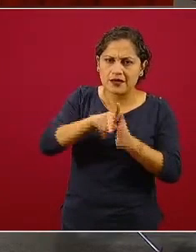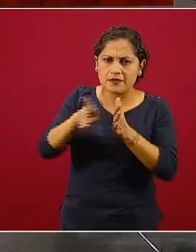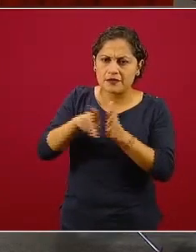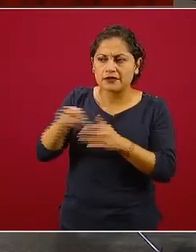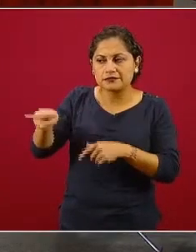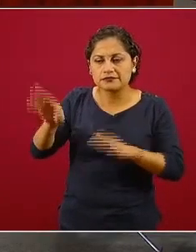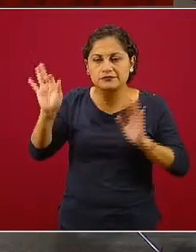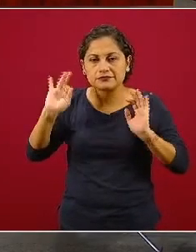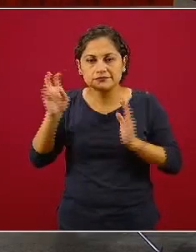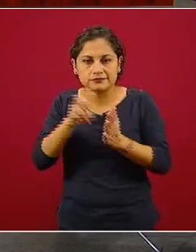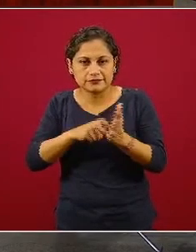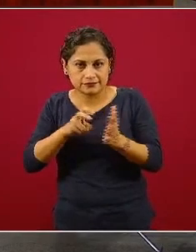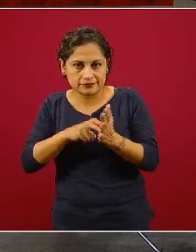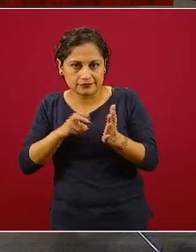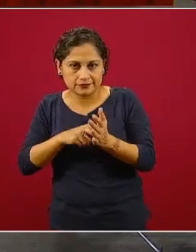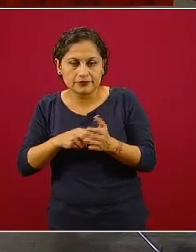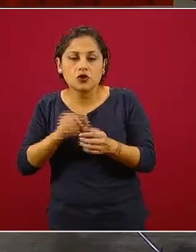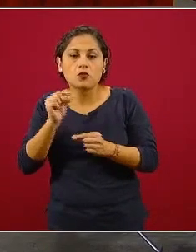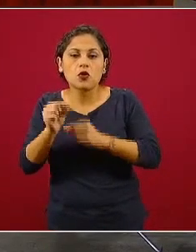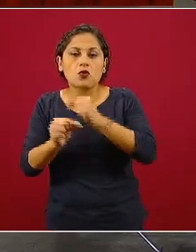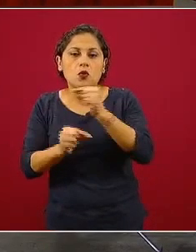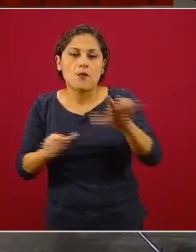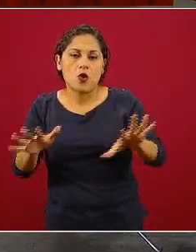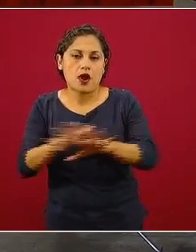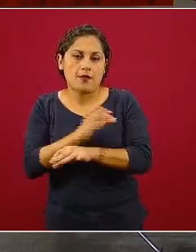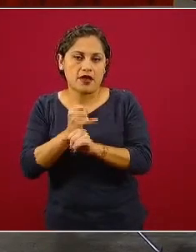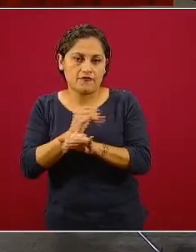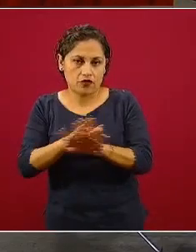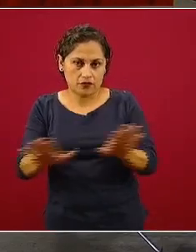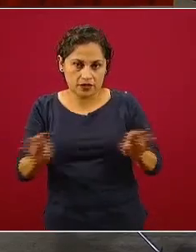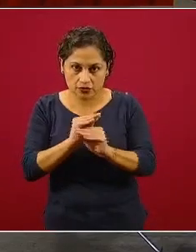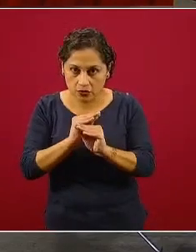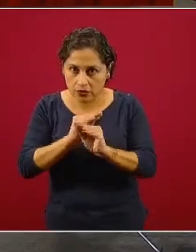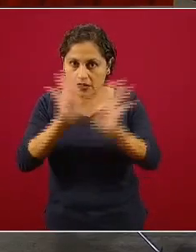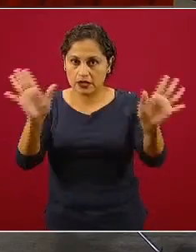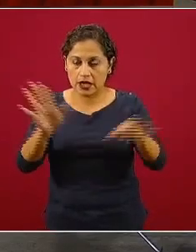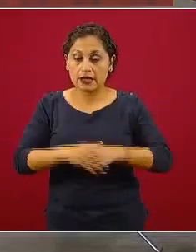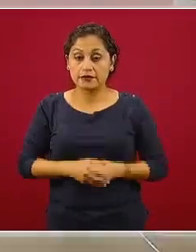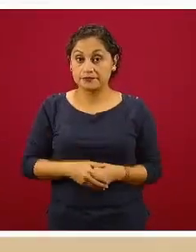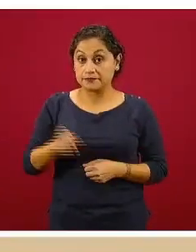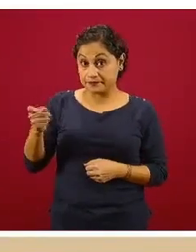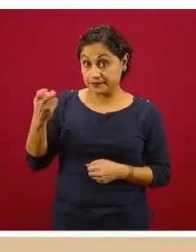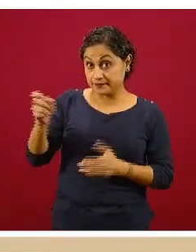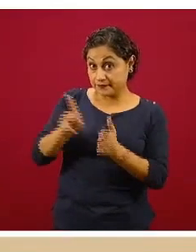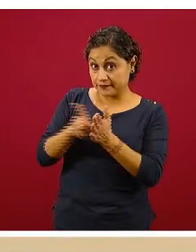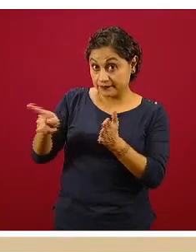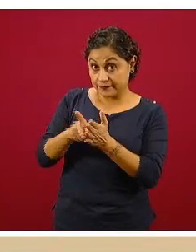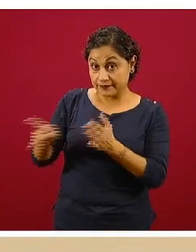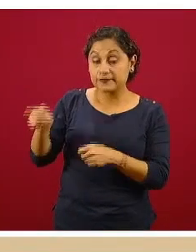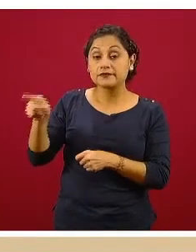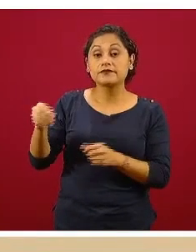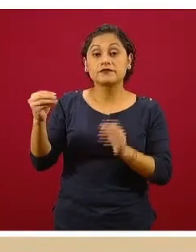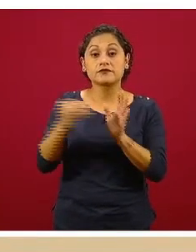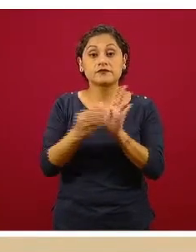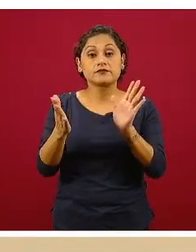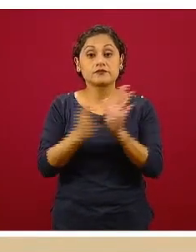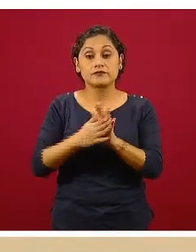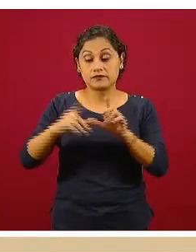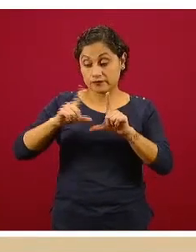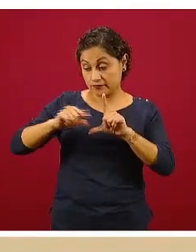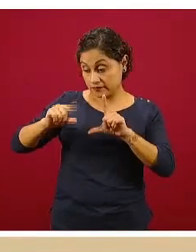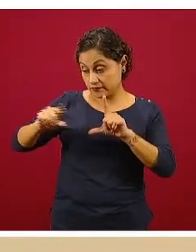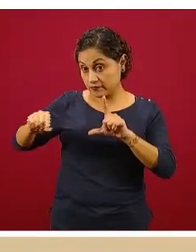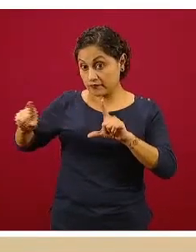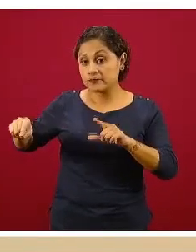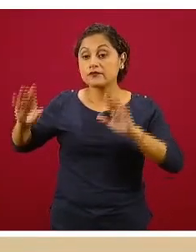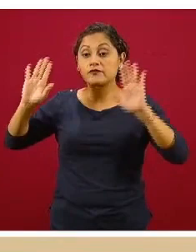refinando sus explicaciones. Este diario, por cierto, usó esta gráfica diciendo que yo la había presentado ayer. Una disculpa, no